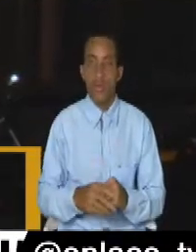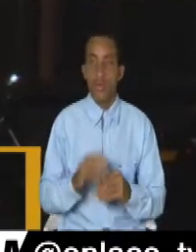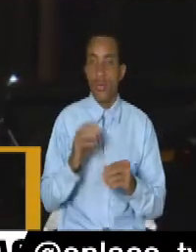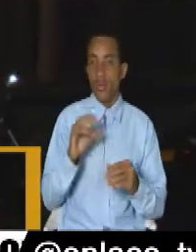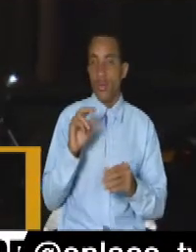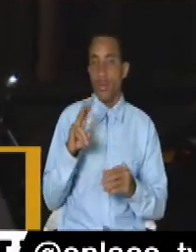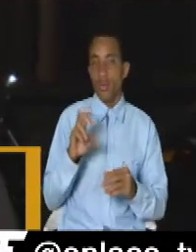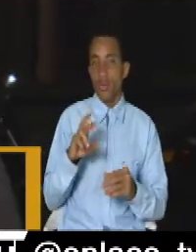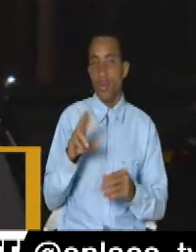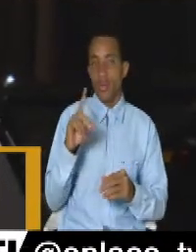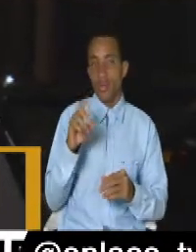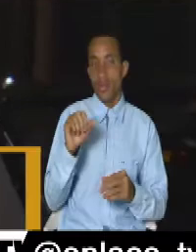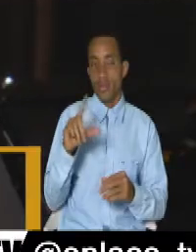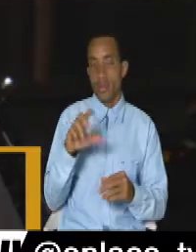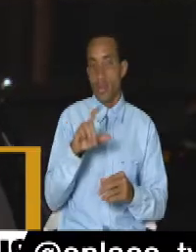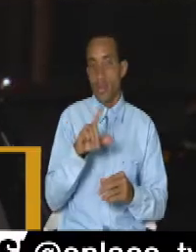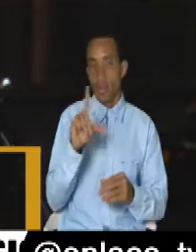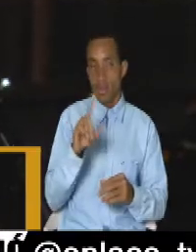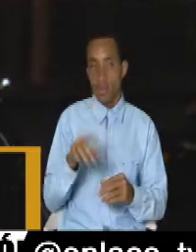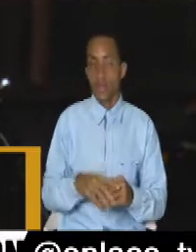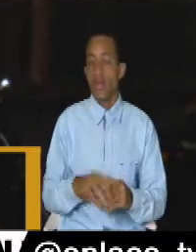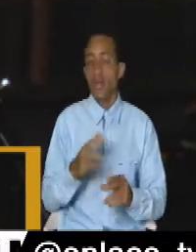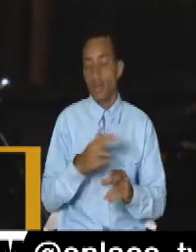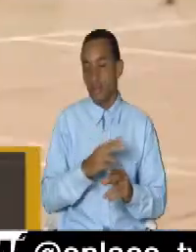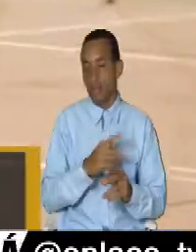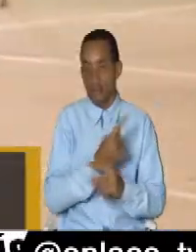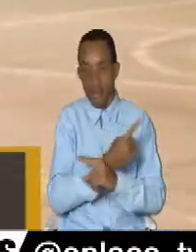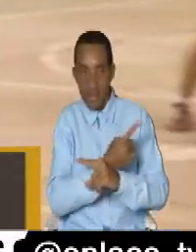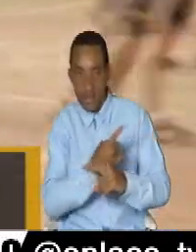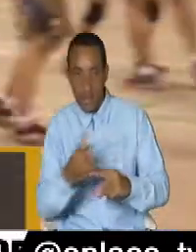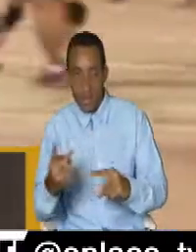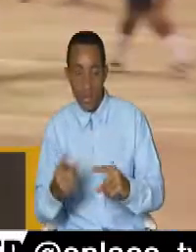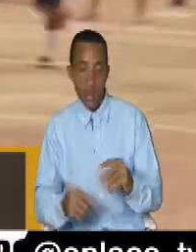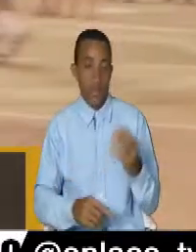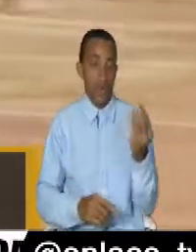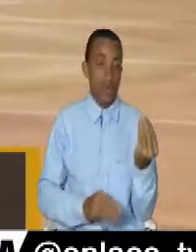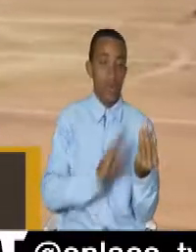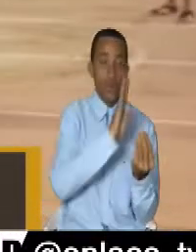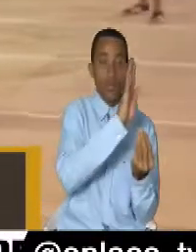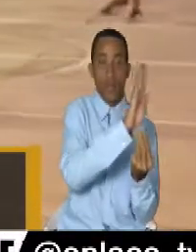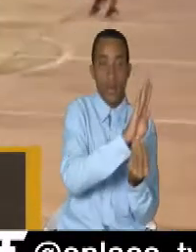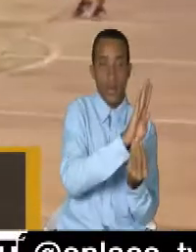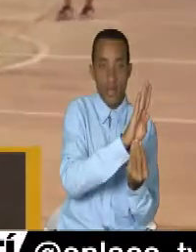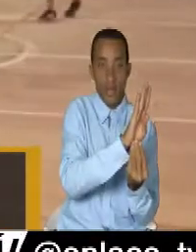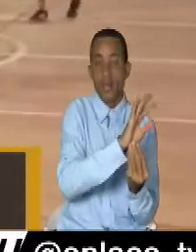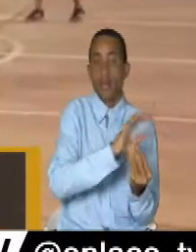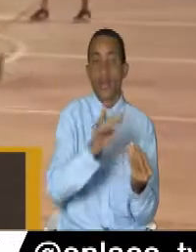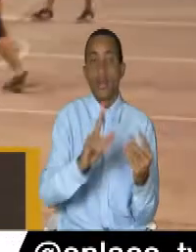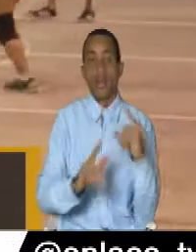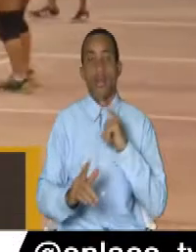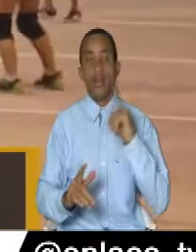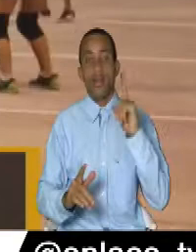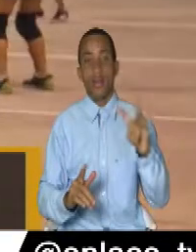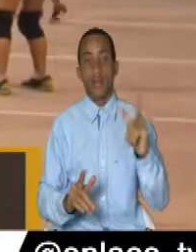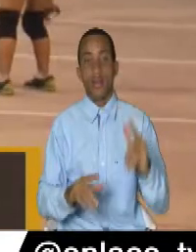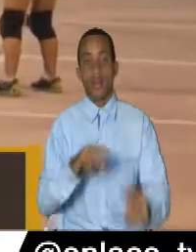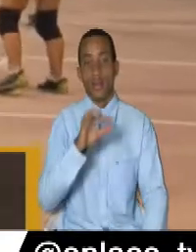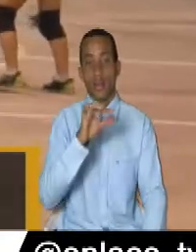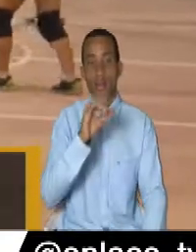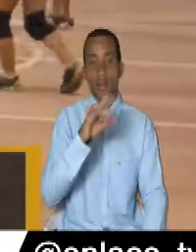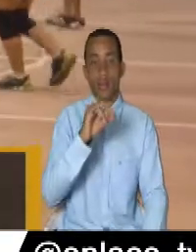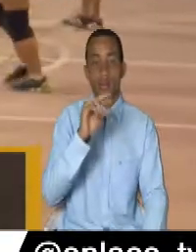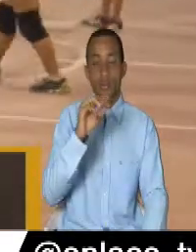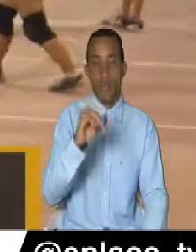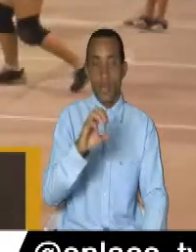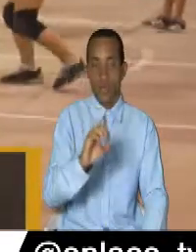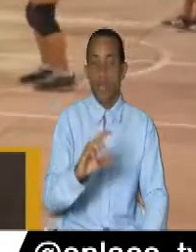Versalles, y ya estamos esta semana terminando obviamente lo que es el grupo B, donde pues lo va liderando el equipo de Primo. Falta poco para